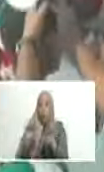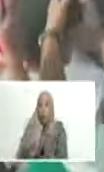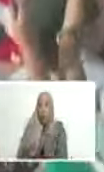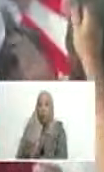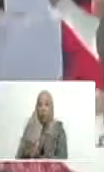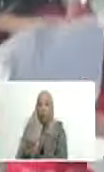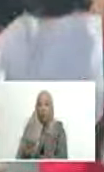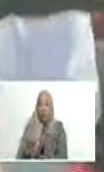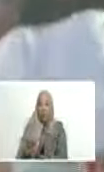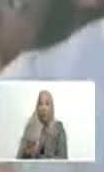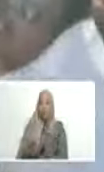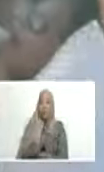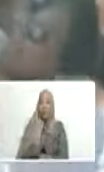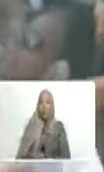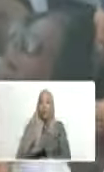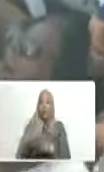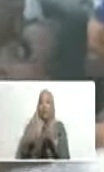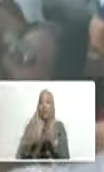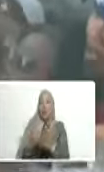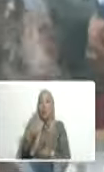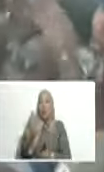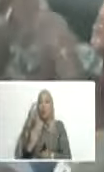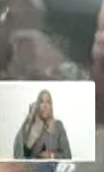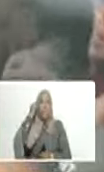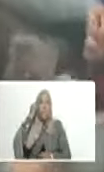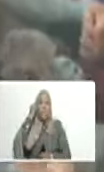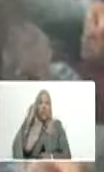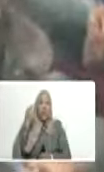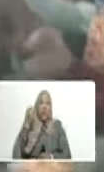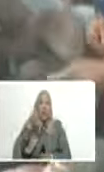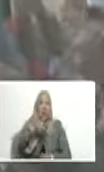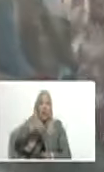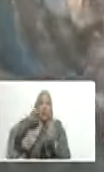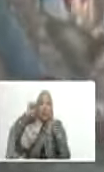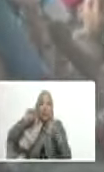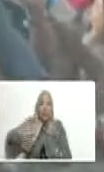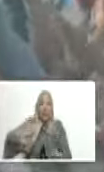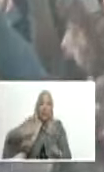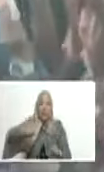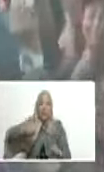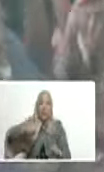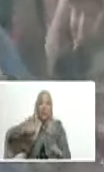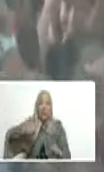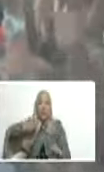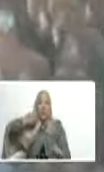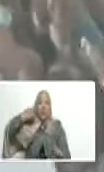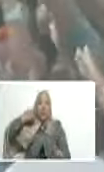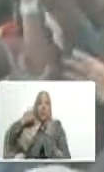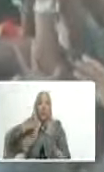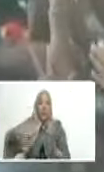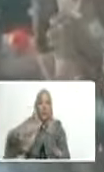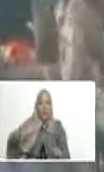soltalo, le decía. Hasta que las dos mujeres le gritaron, soltalo, mardito, soltalo.